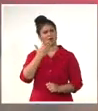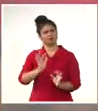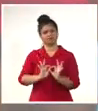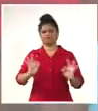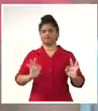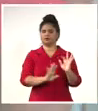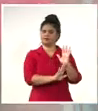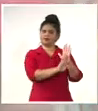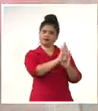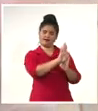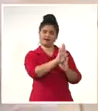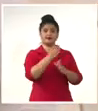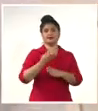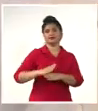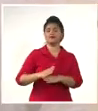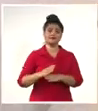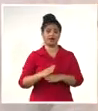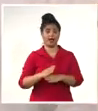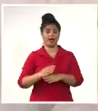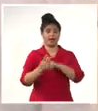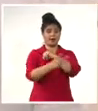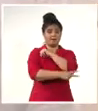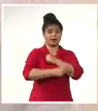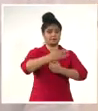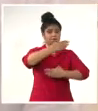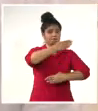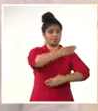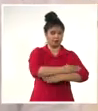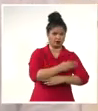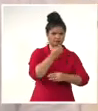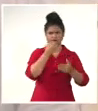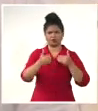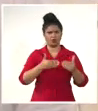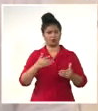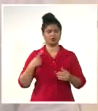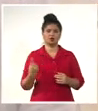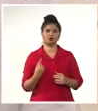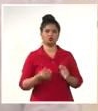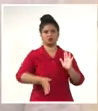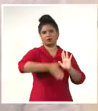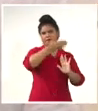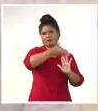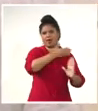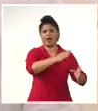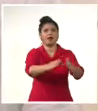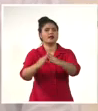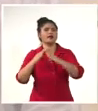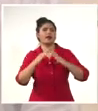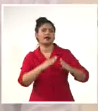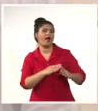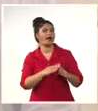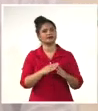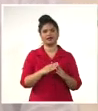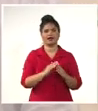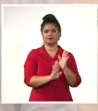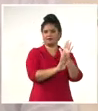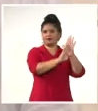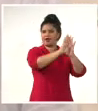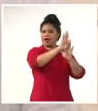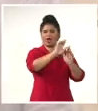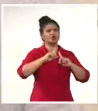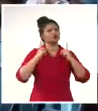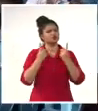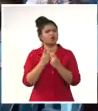el fuego que significa estar bloqueados, hemos levantado una obra de justicia social que nos coloca al nivel de los países